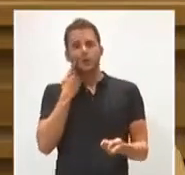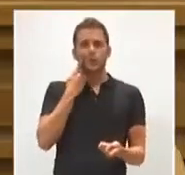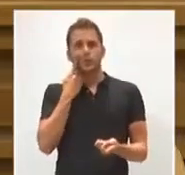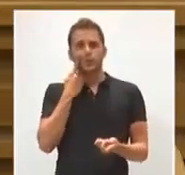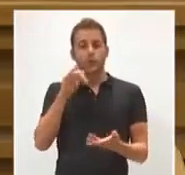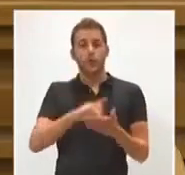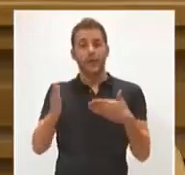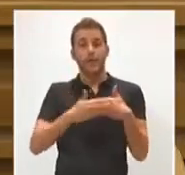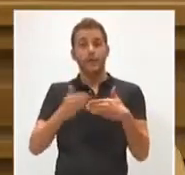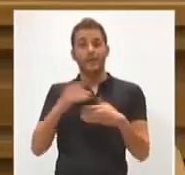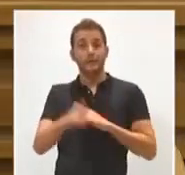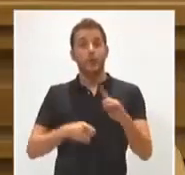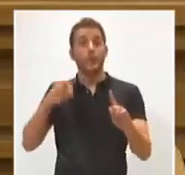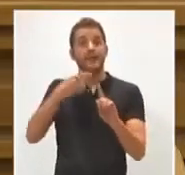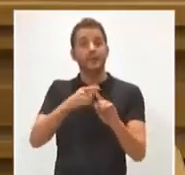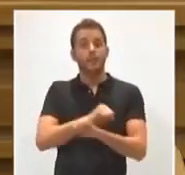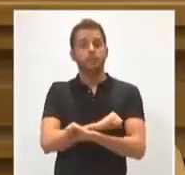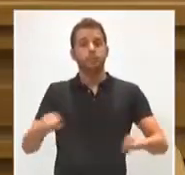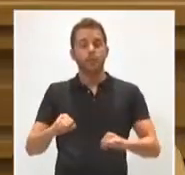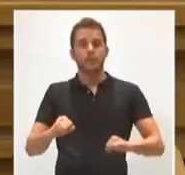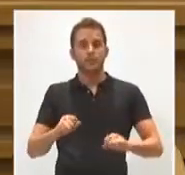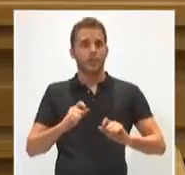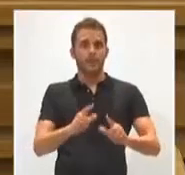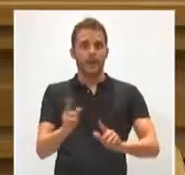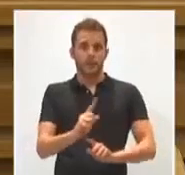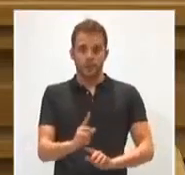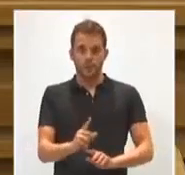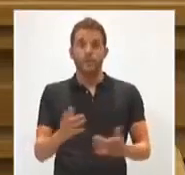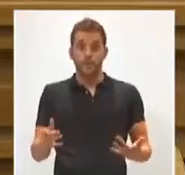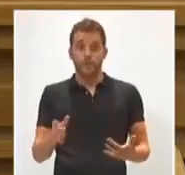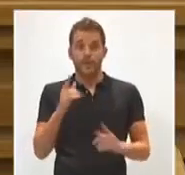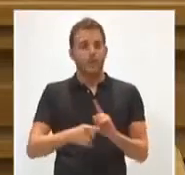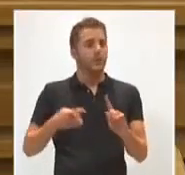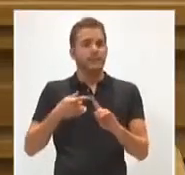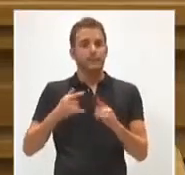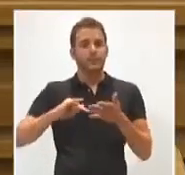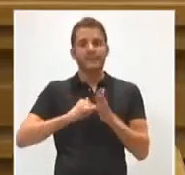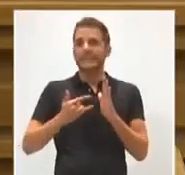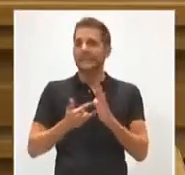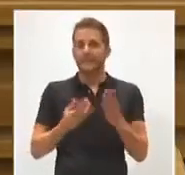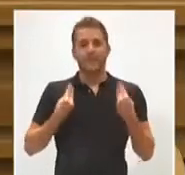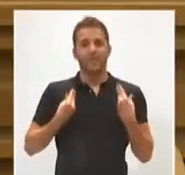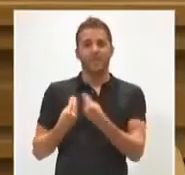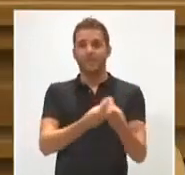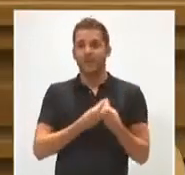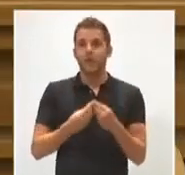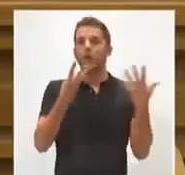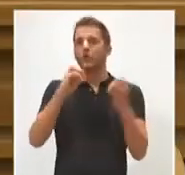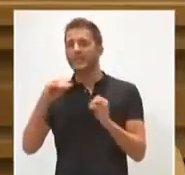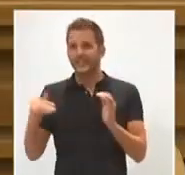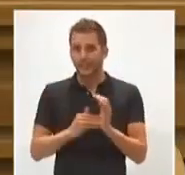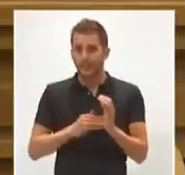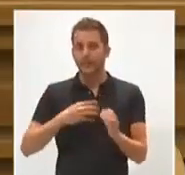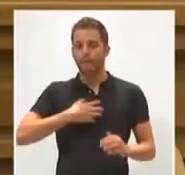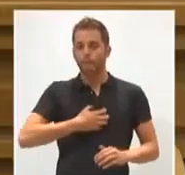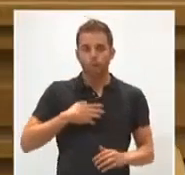bombas para que no vengan a dinamitar el sistema de convivencia del que dependen casi 80.000 funcionarios fíjese el